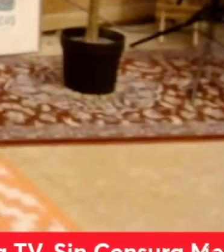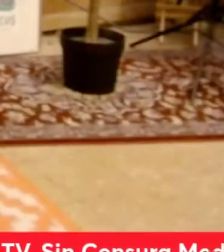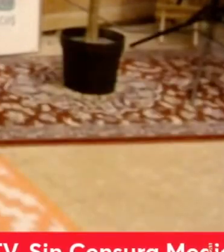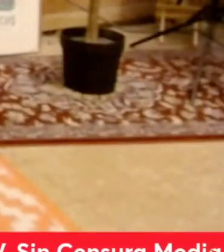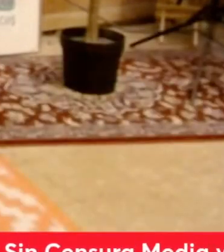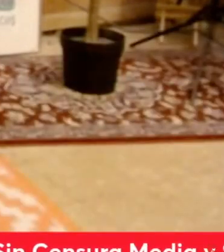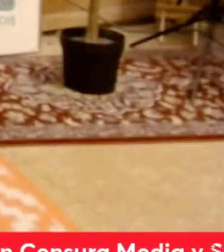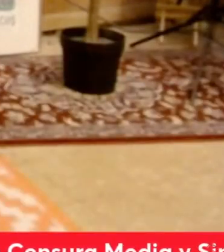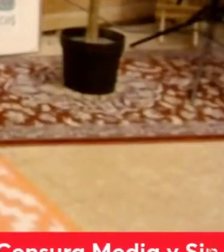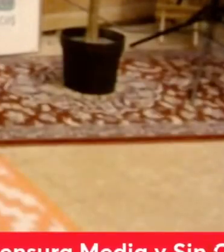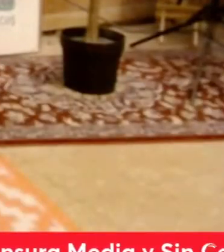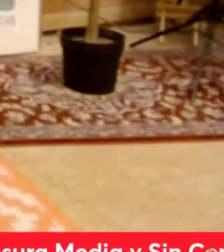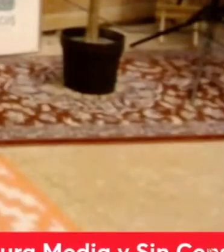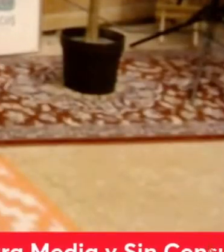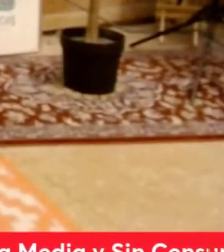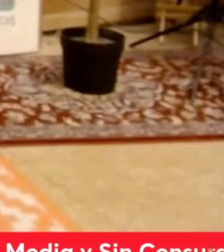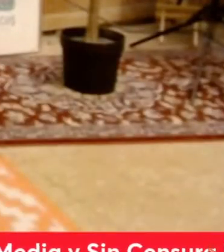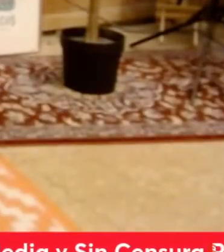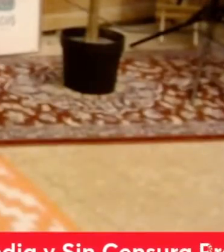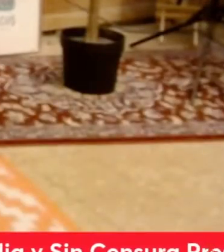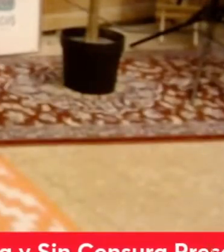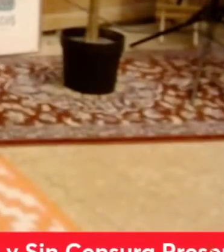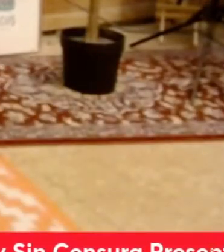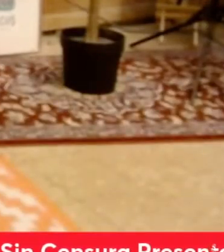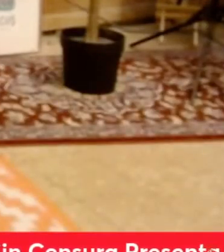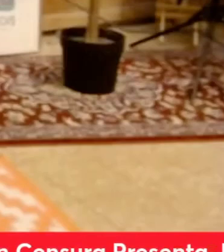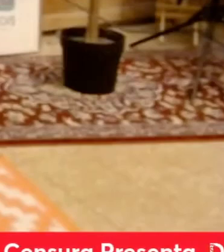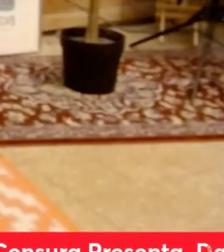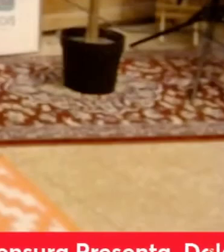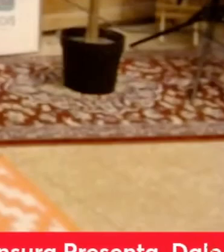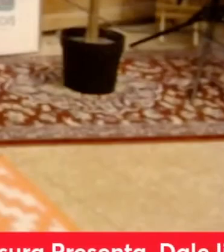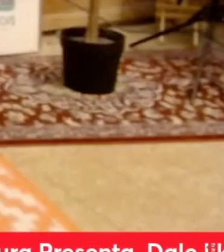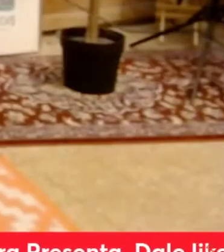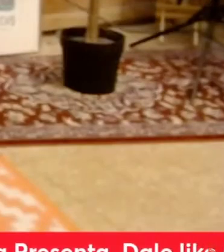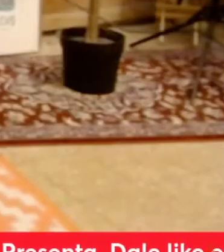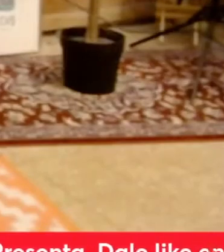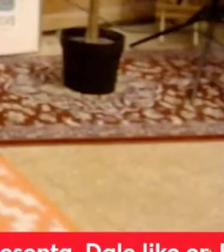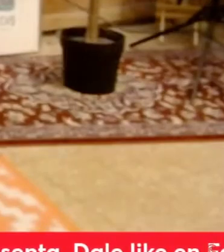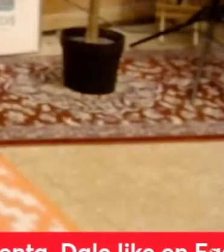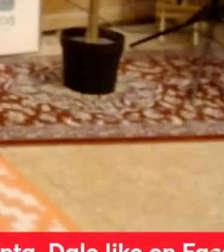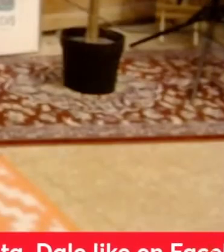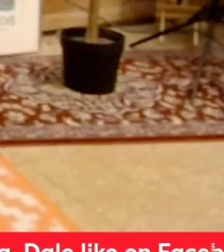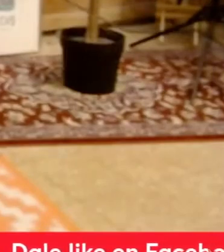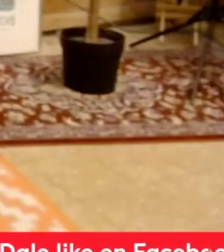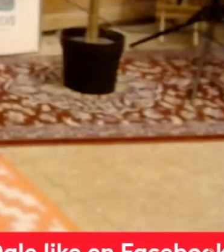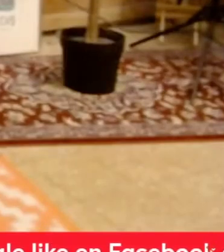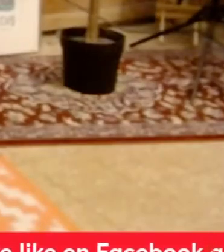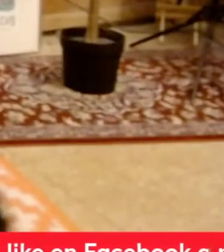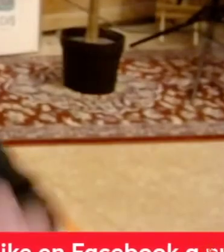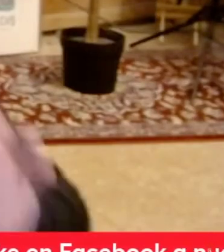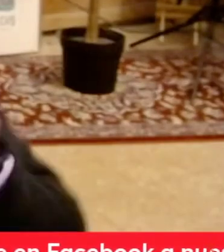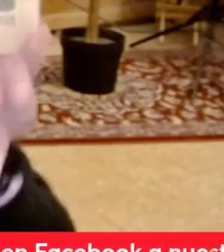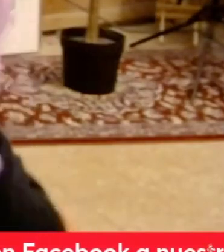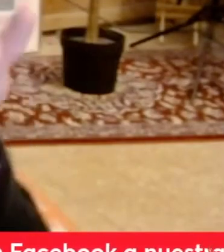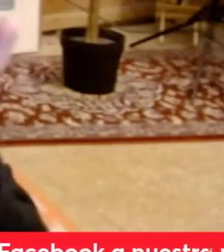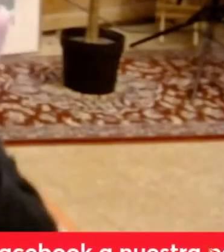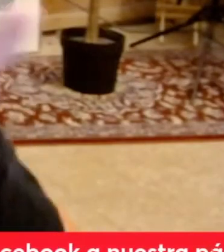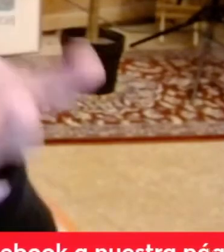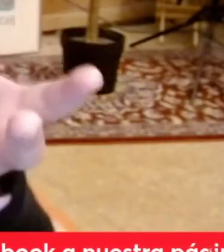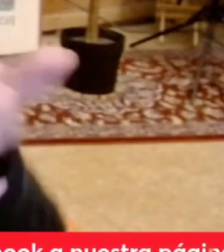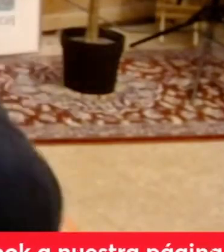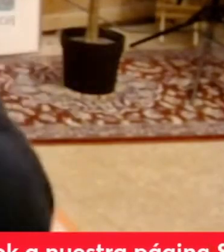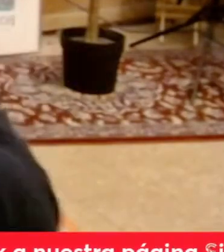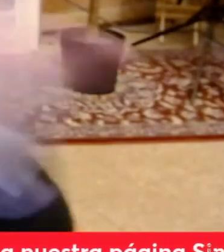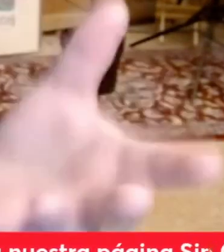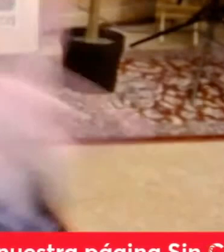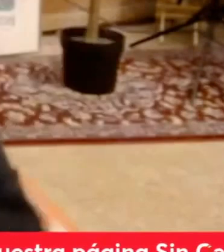a la decimoquinta marquesa de Casafuerte, se va a enojar aún más con lo que le voy a presentar en unos momentos más, pero le digo, nos hemos